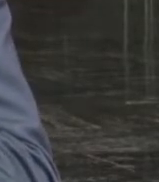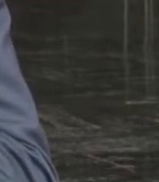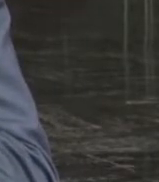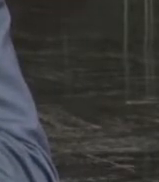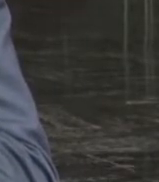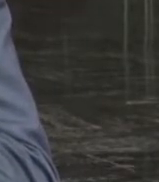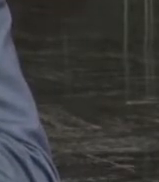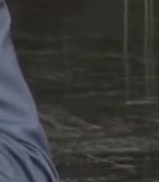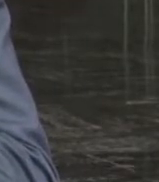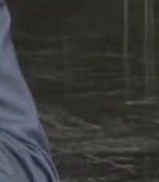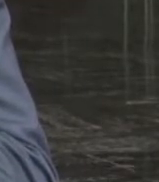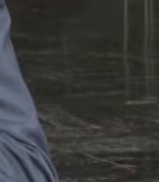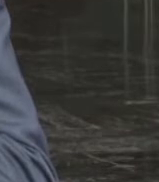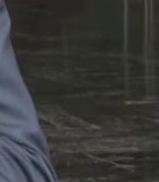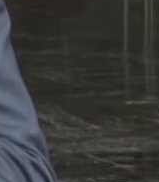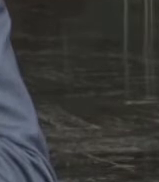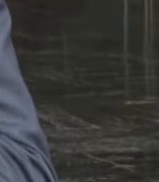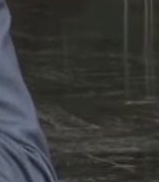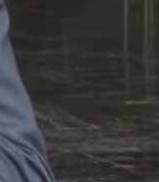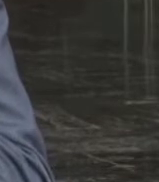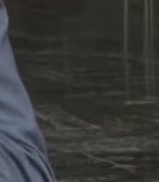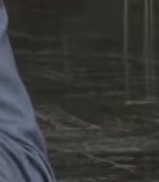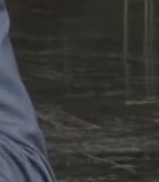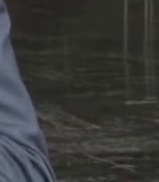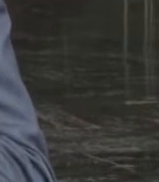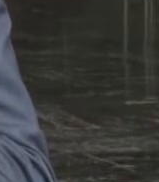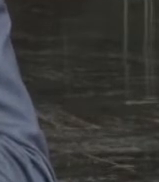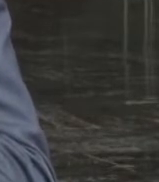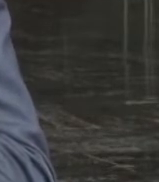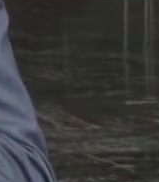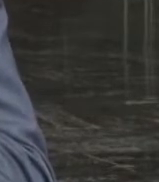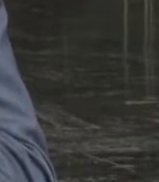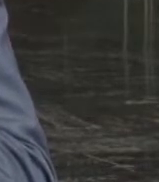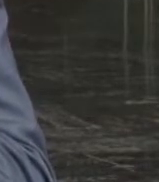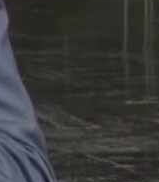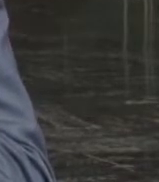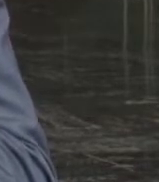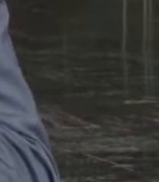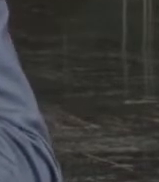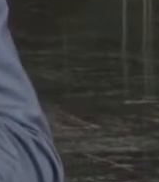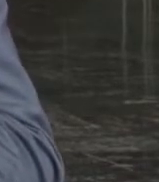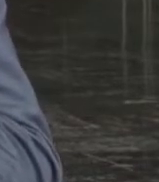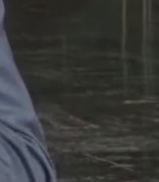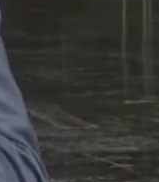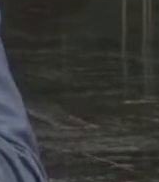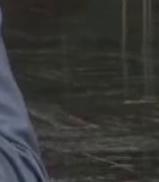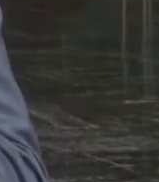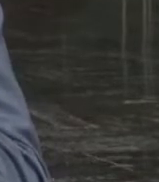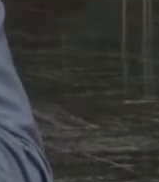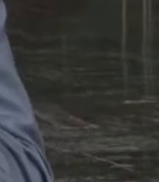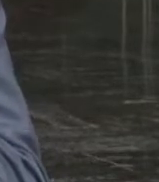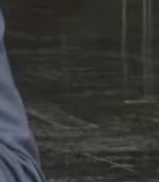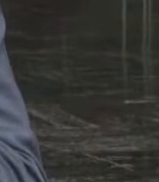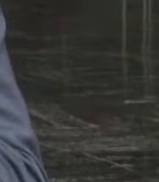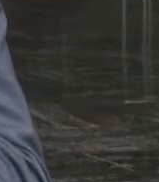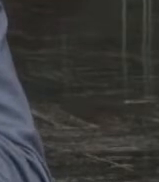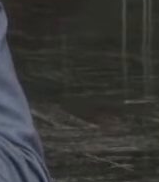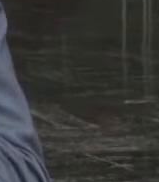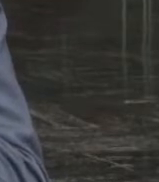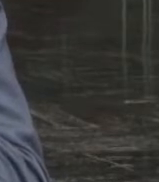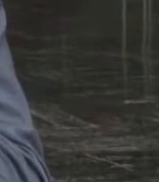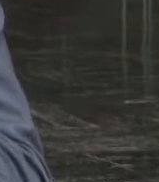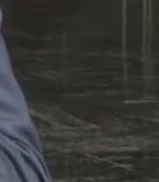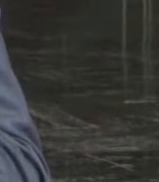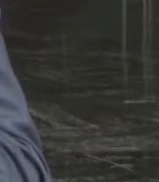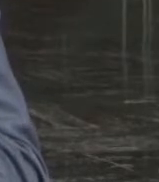que es la convocatoria a la Convención Nacional, en donde se ha anunciado la elección de sus nuevas autoridades y un análisis